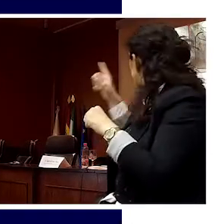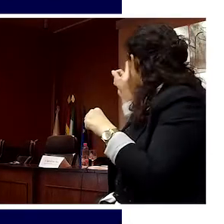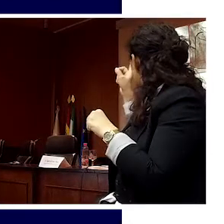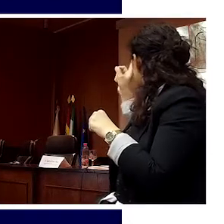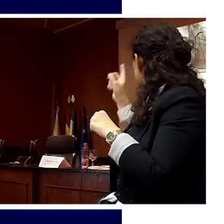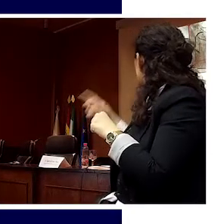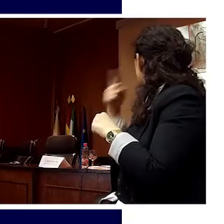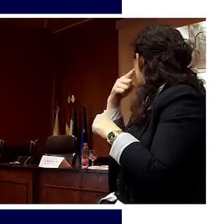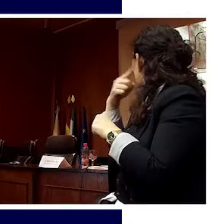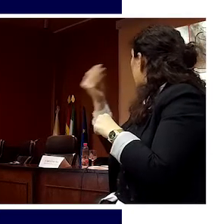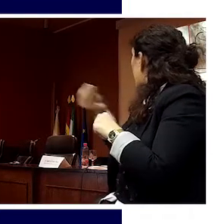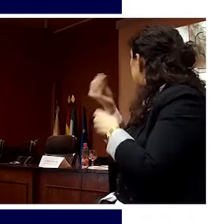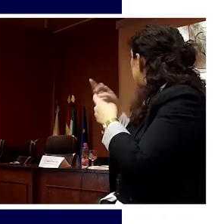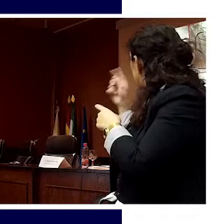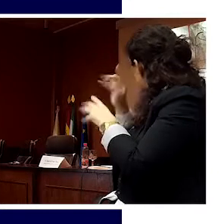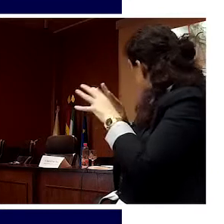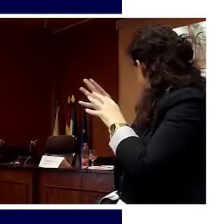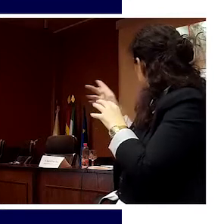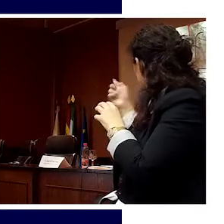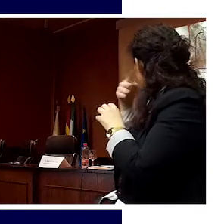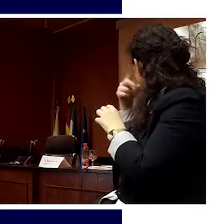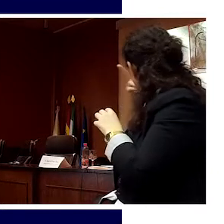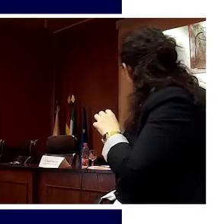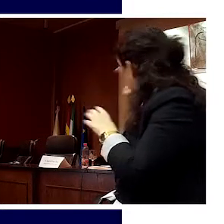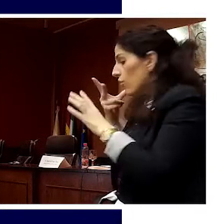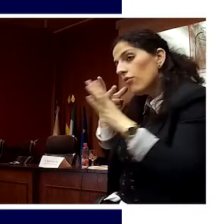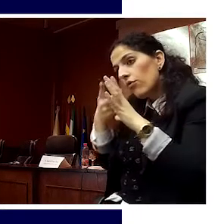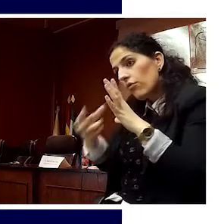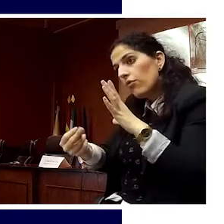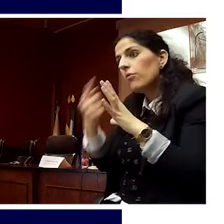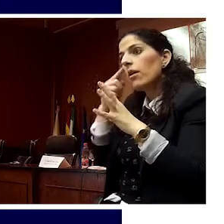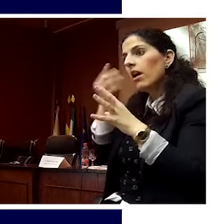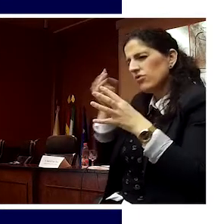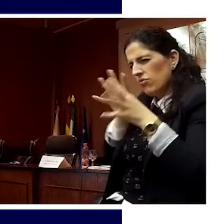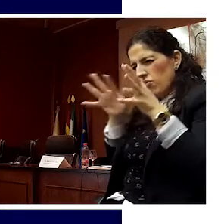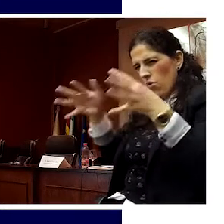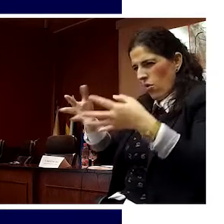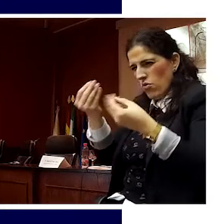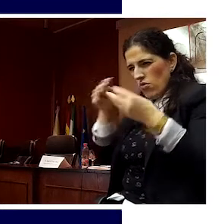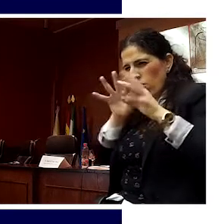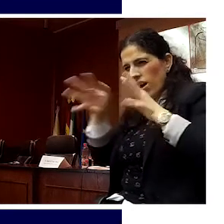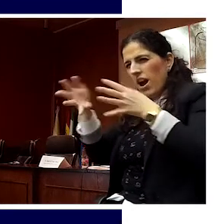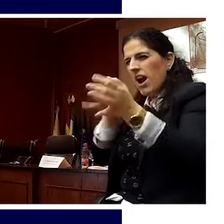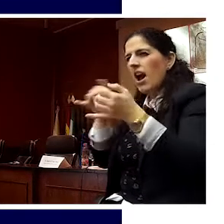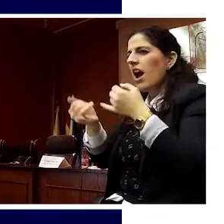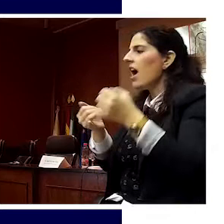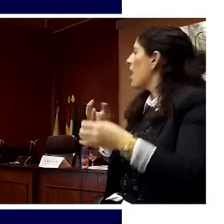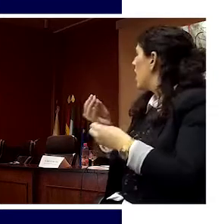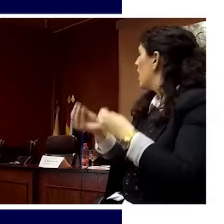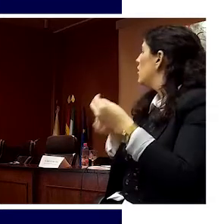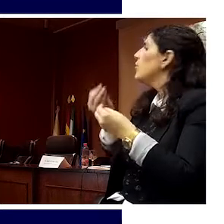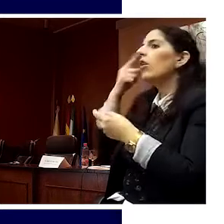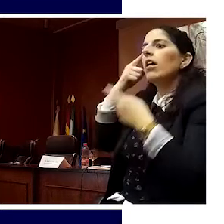descendente anterior, y cuando inyectamos en la coronaria derecha, vean qué gran relleno